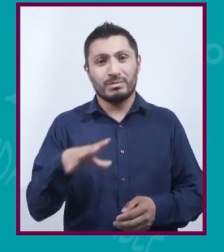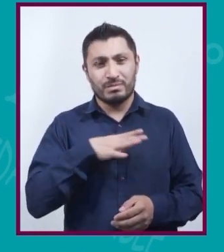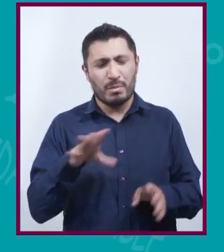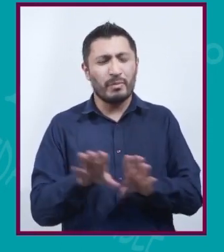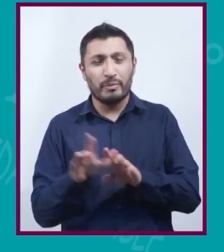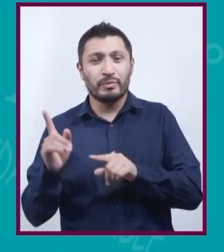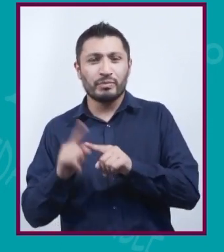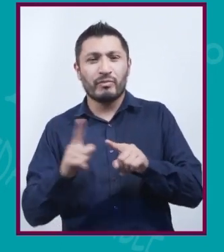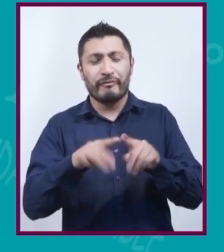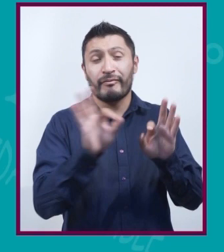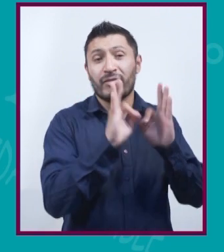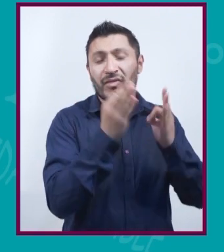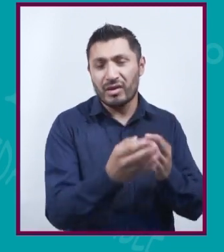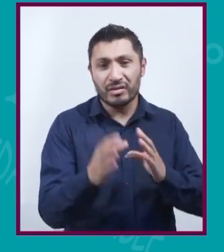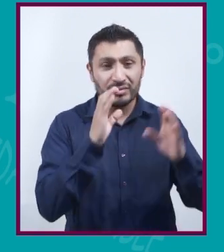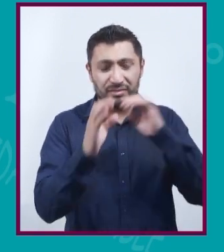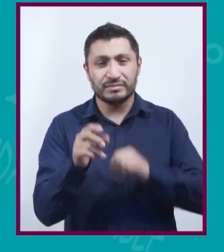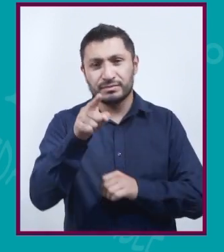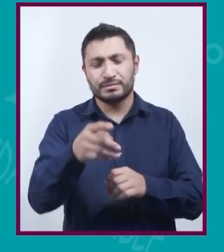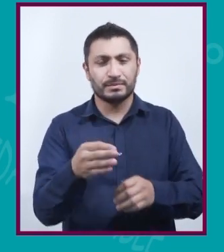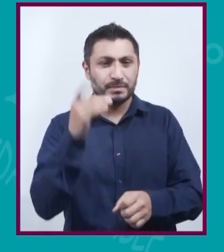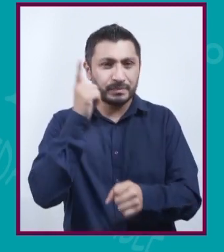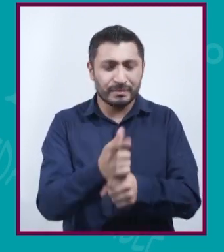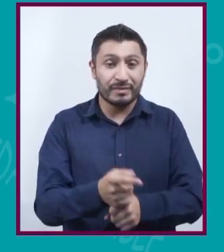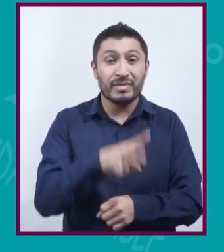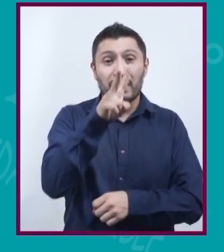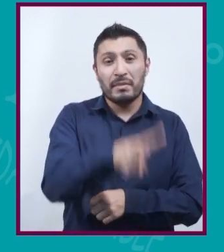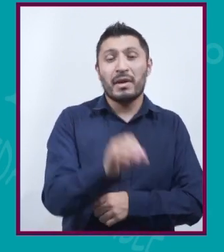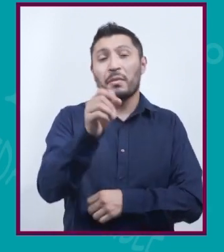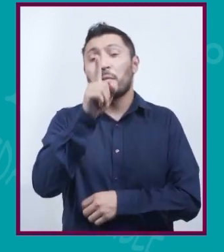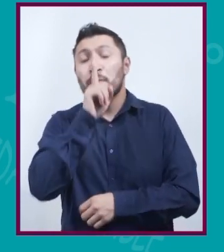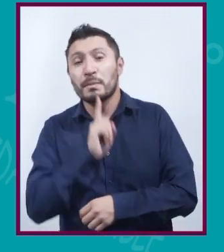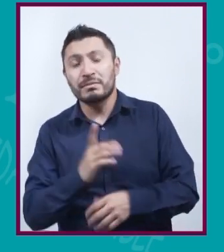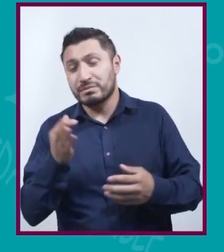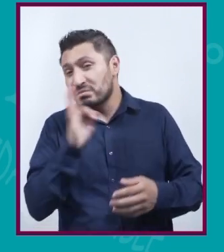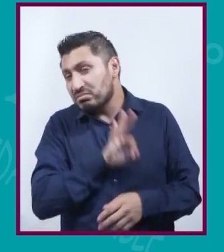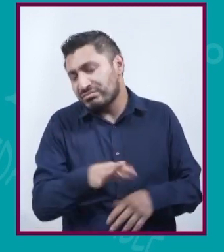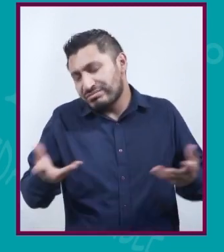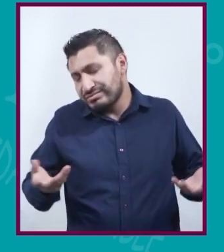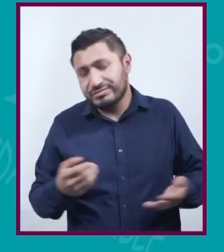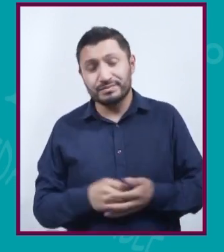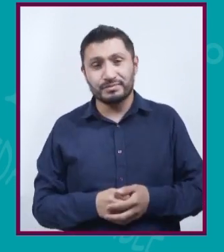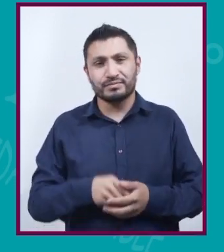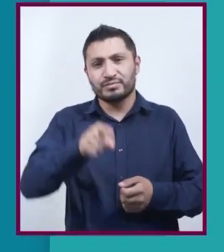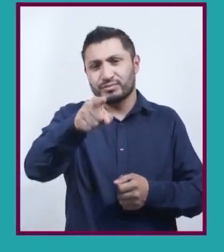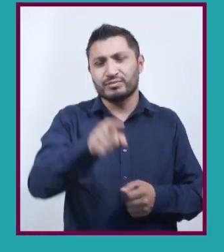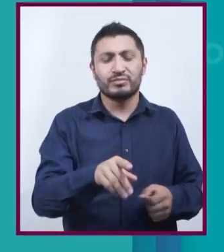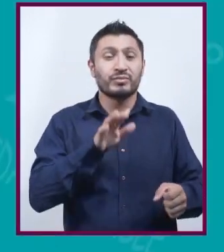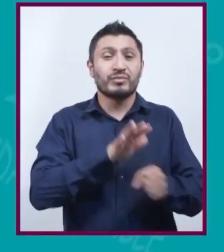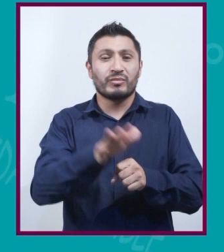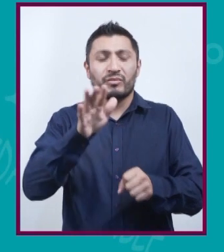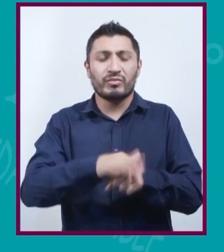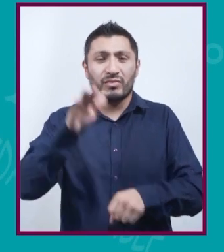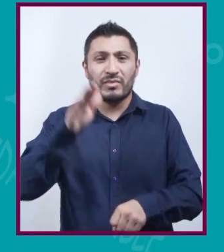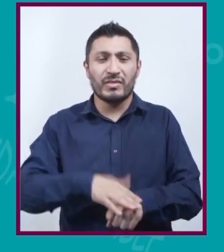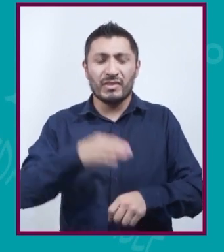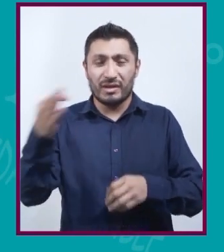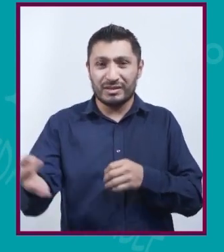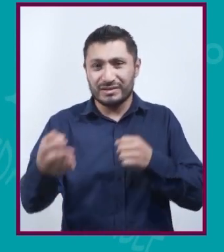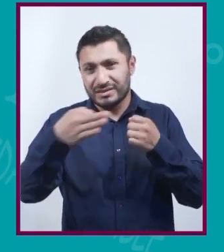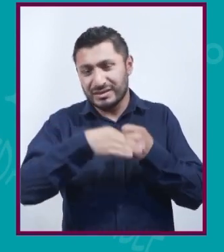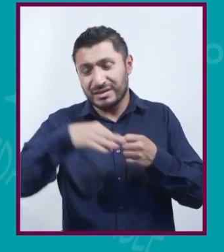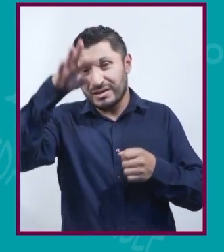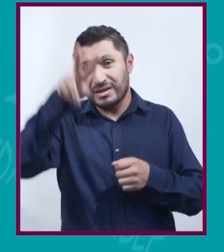y así en diferentes fuentes de información te das cuenta si es real o es falso. ¿Qué te parece